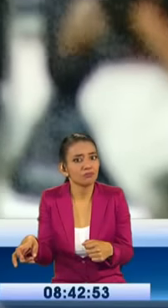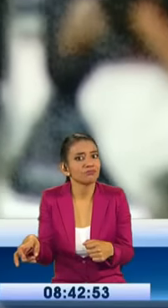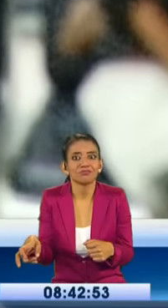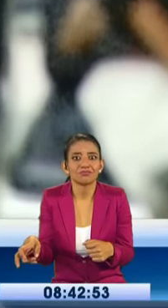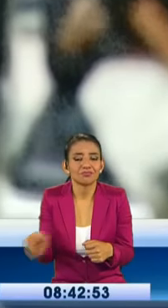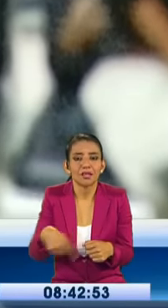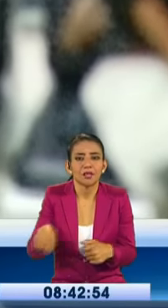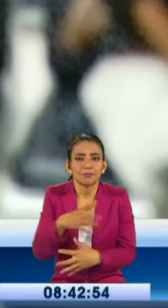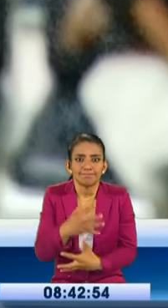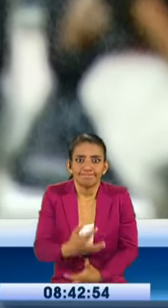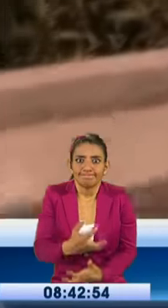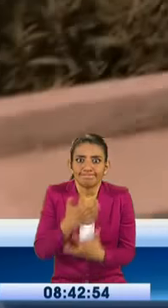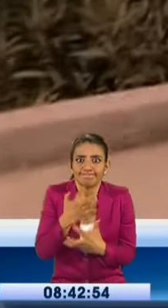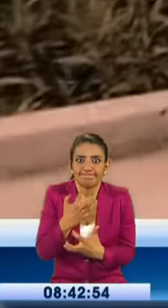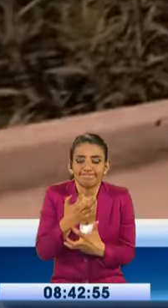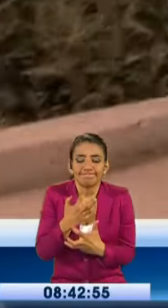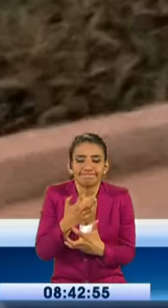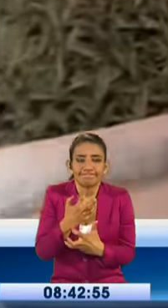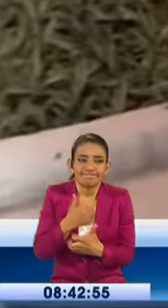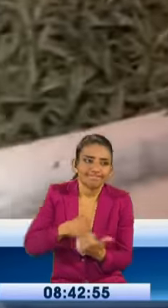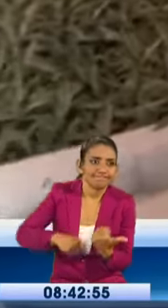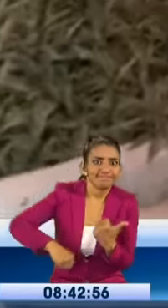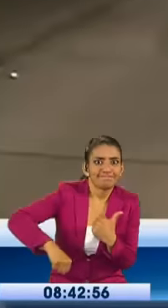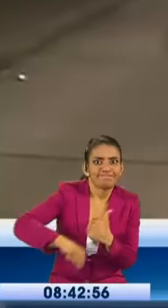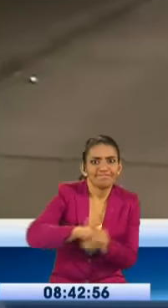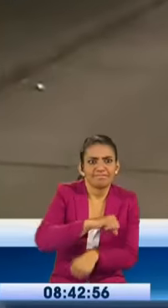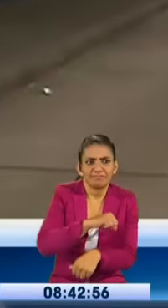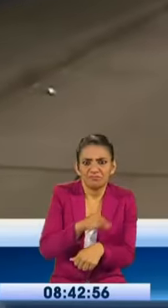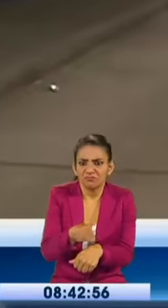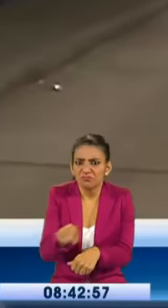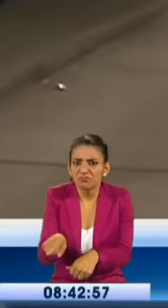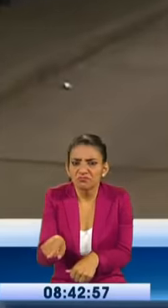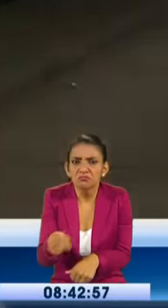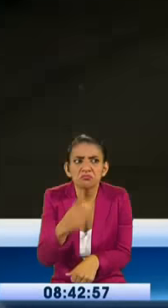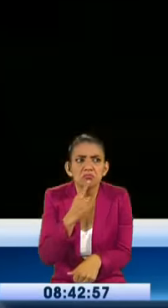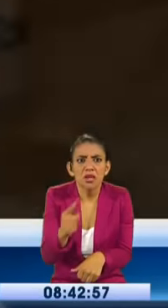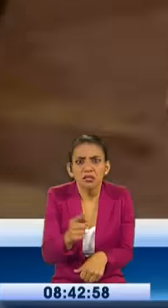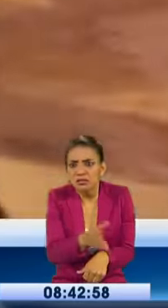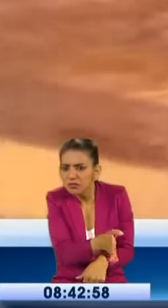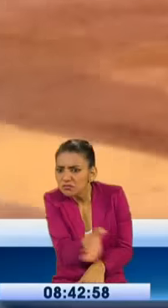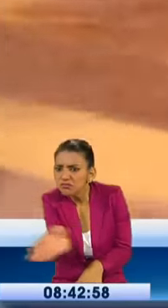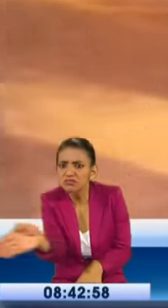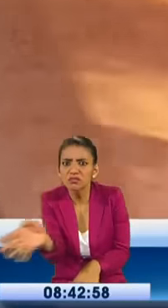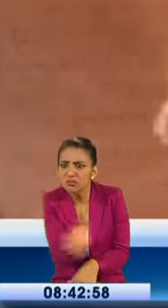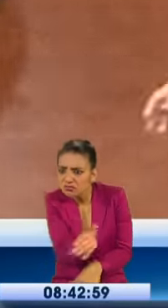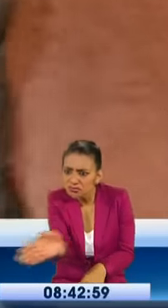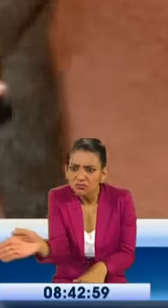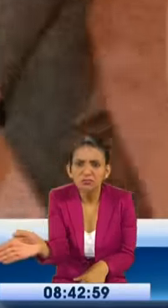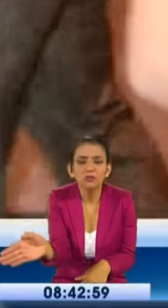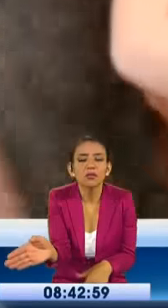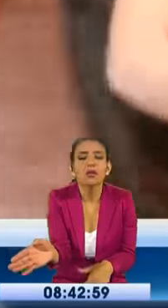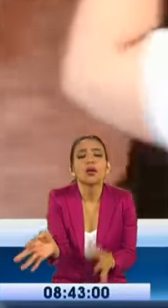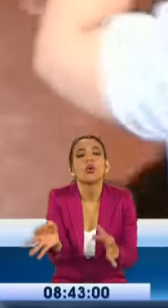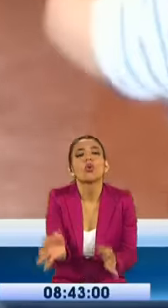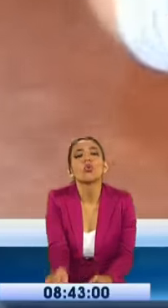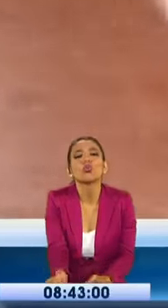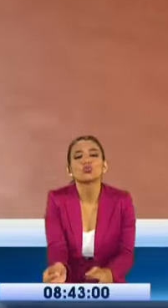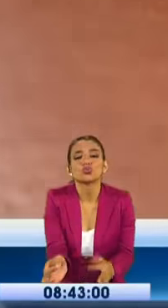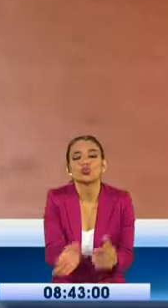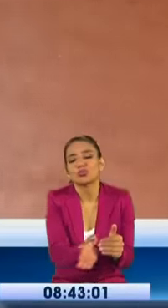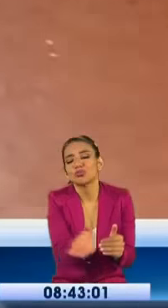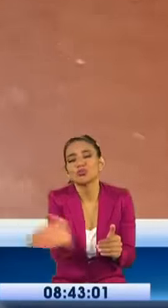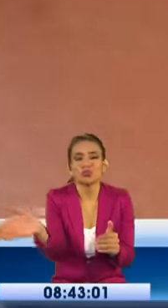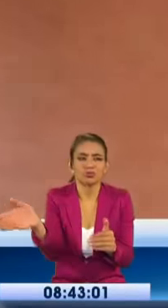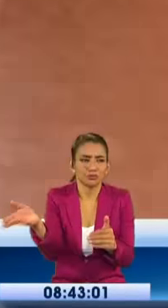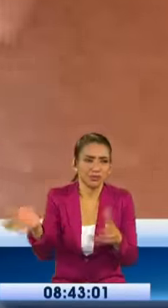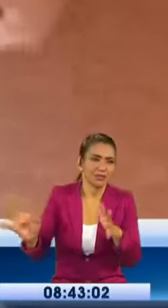se mostraron agresivos. Ni unos 50 metros me hacen querer que metan una guardarraya sin salida y no entré yo, entonces ahí fue el